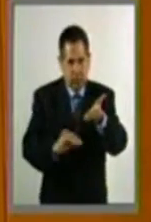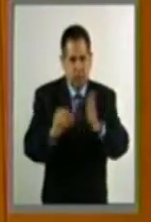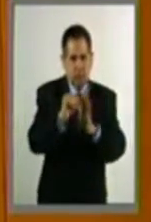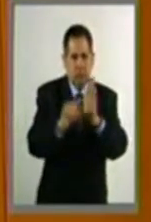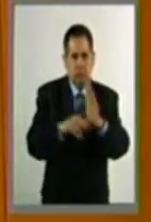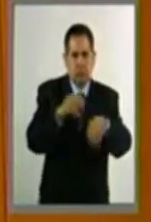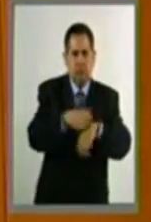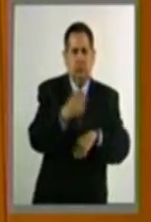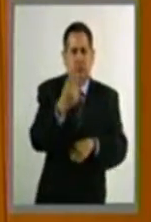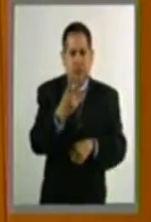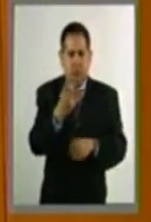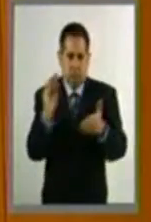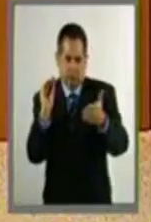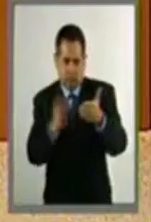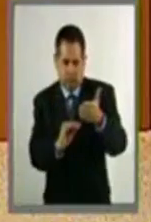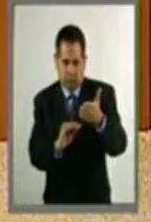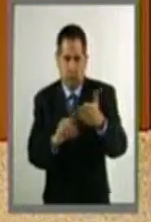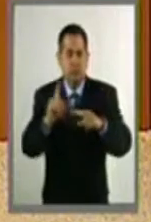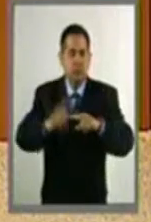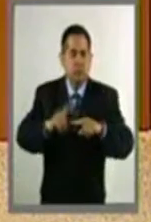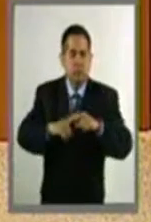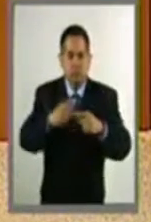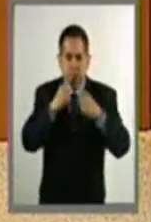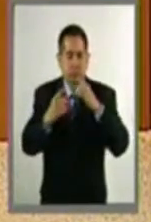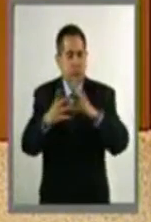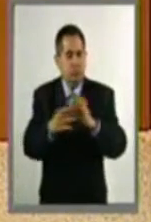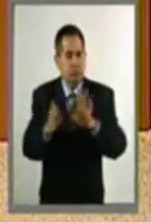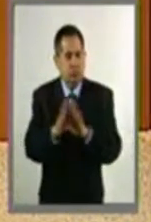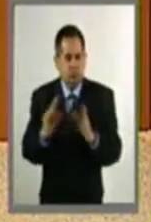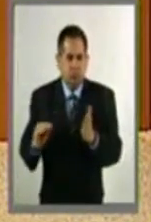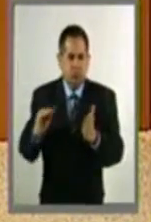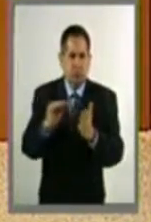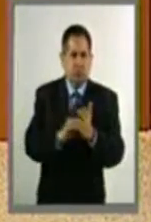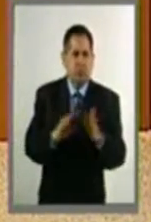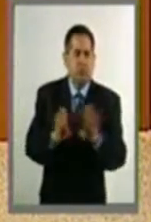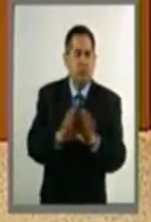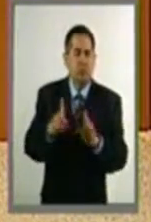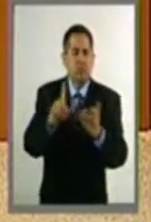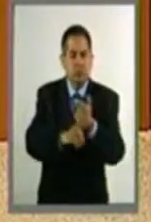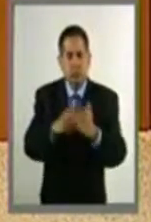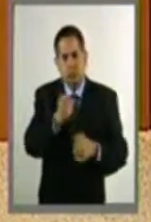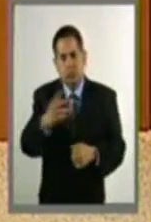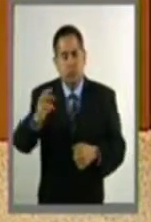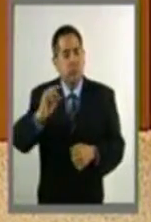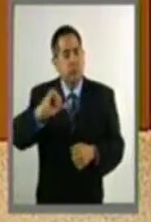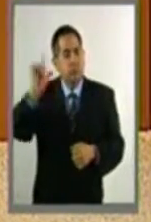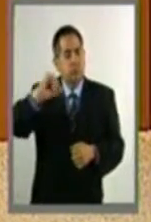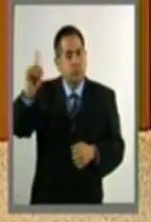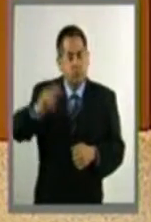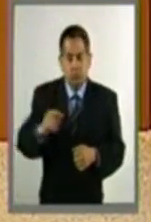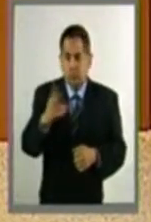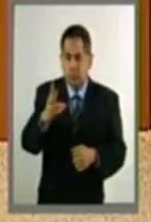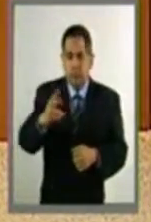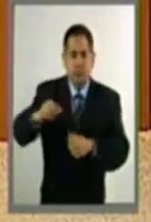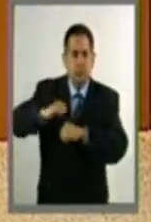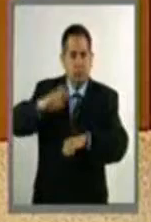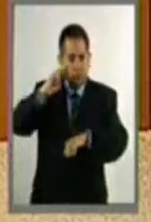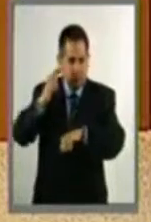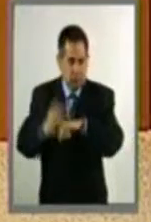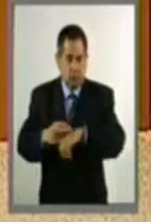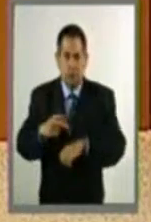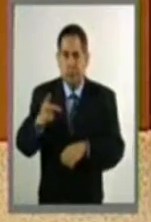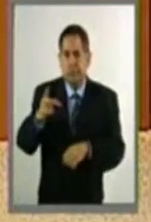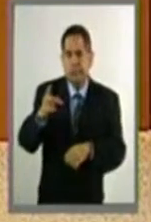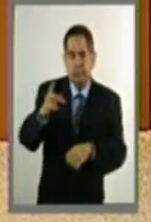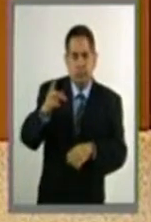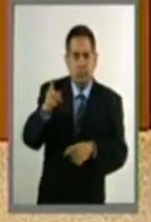4 constitucional que elucide en forma indubitable que las autoridades de los 3 órdenes de gobierno en